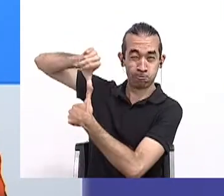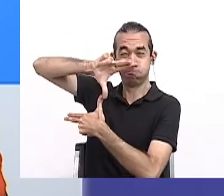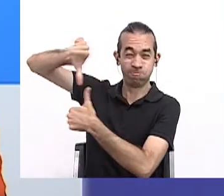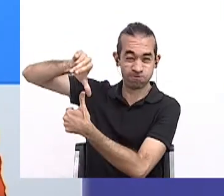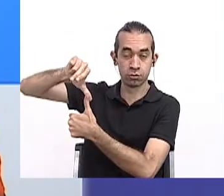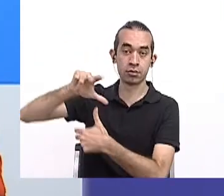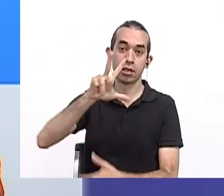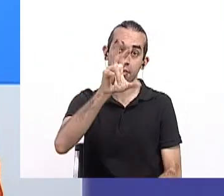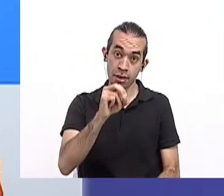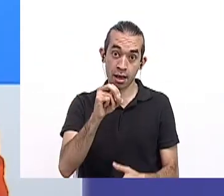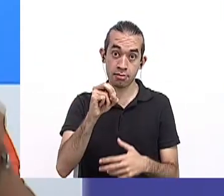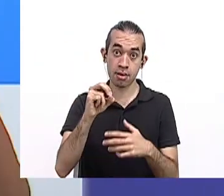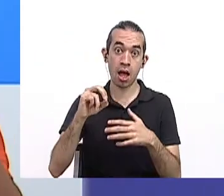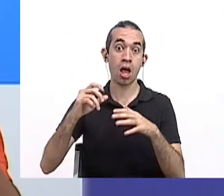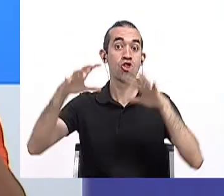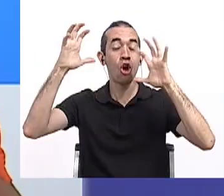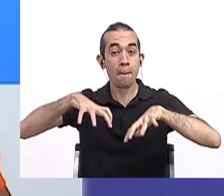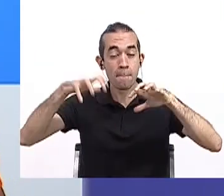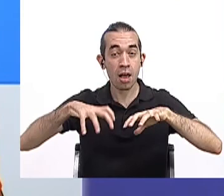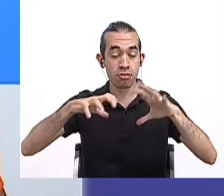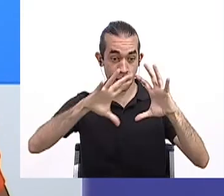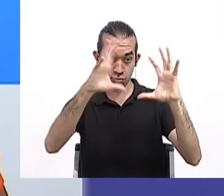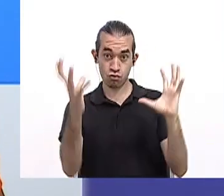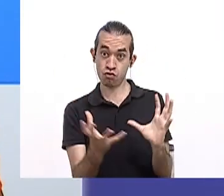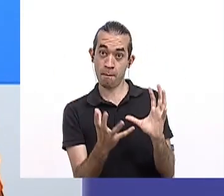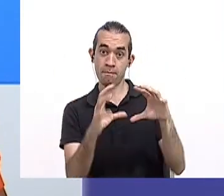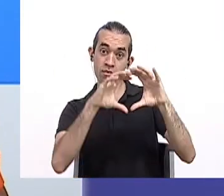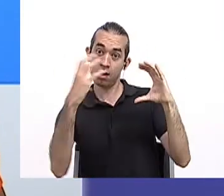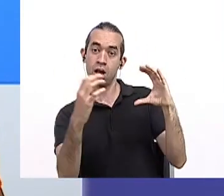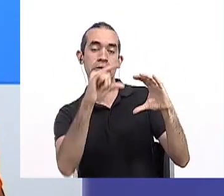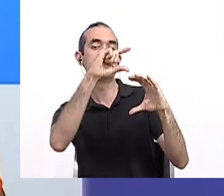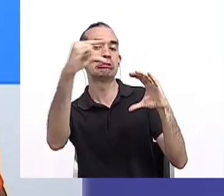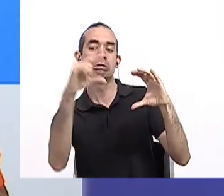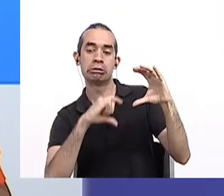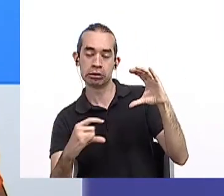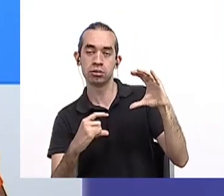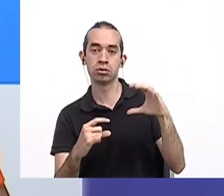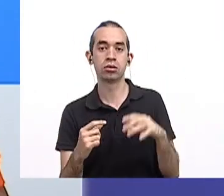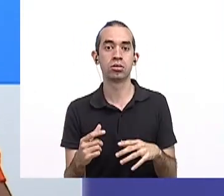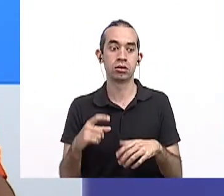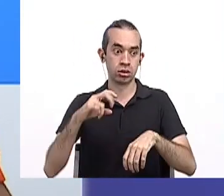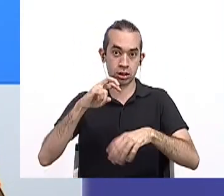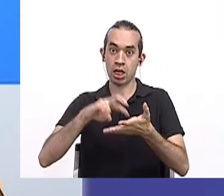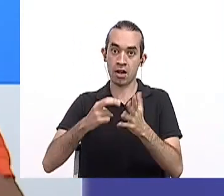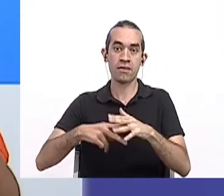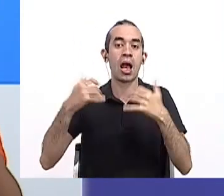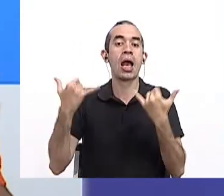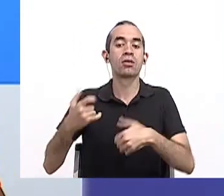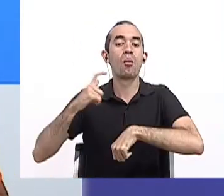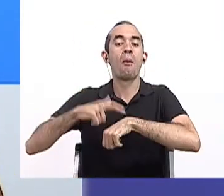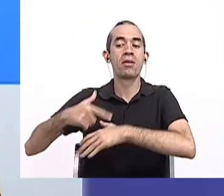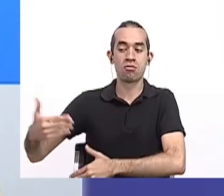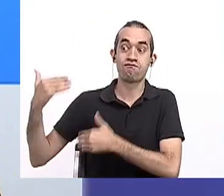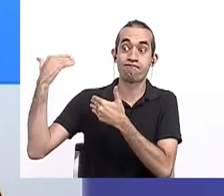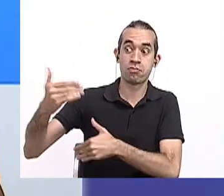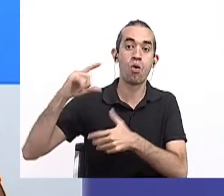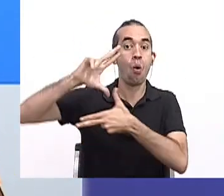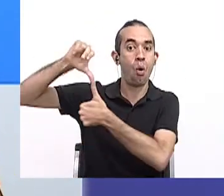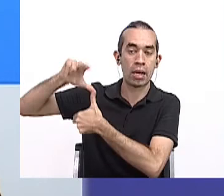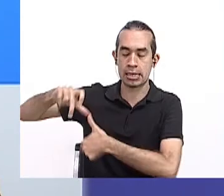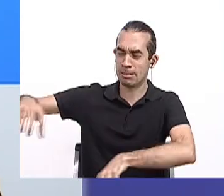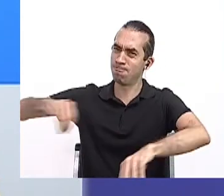o intertropicales es la temporada de huracanes activa más activa registrada perdón